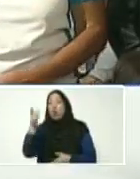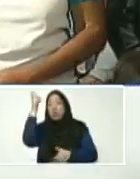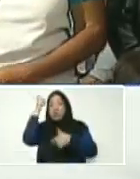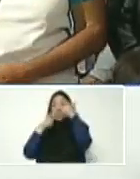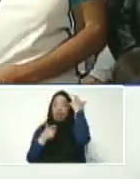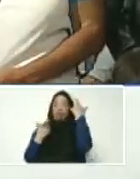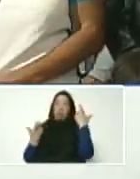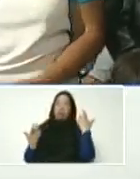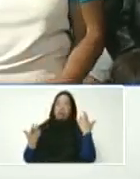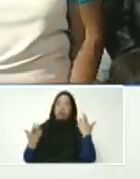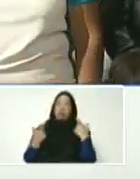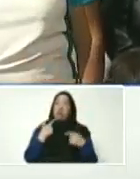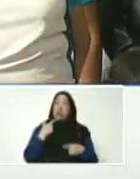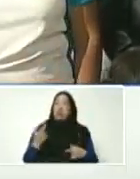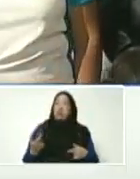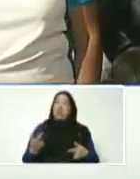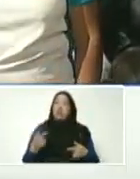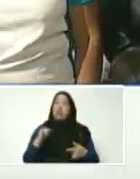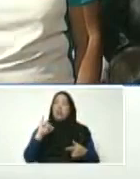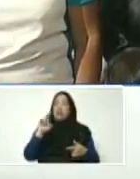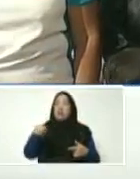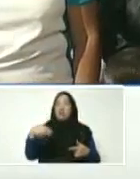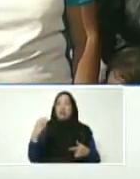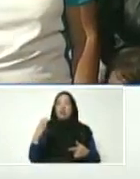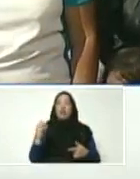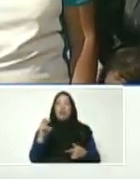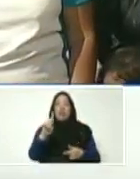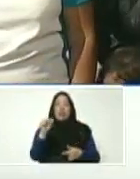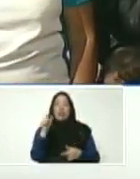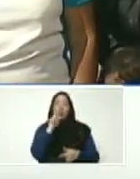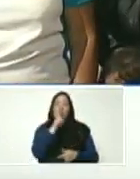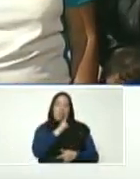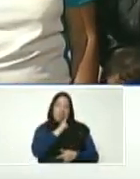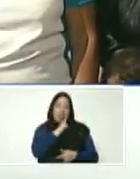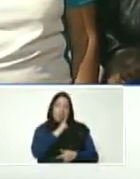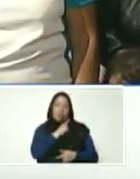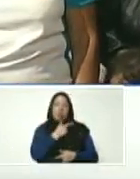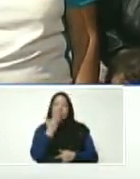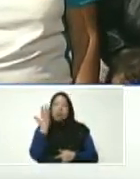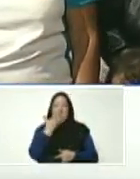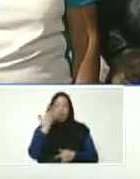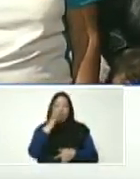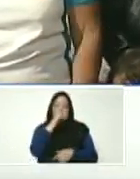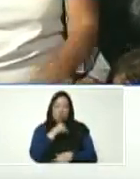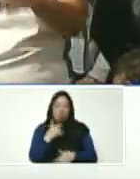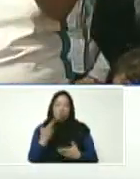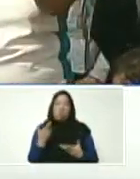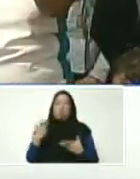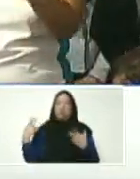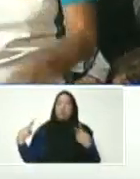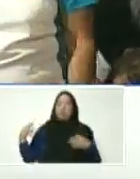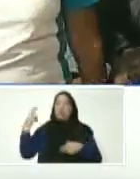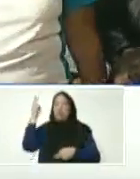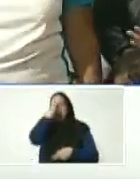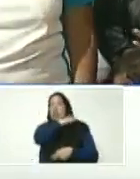ICRA, ICRA Morao Gamarra, jefa de la VCH Concentración